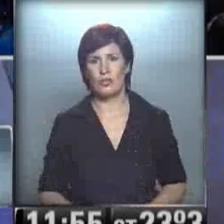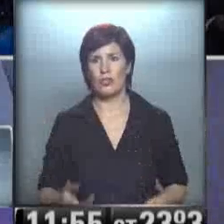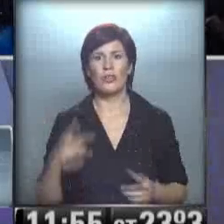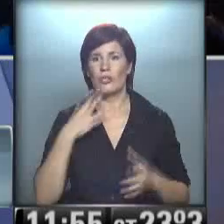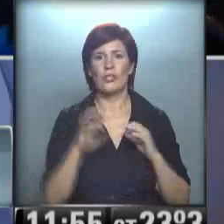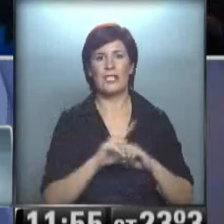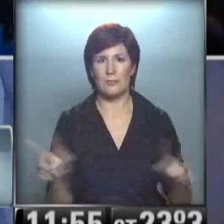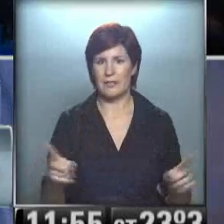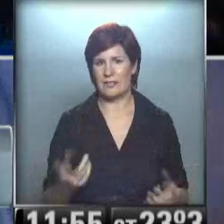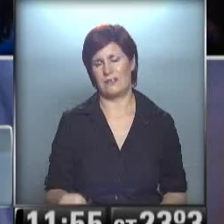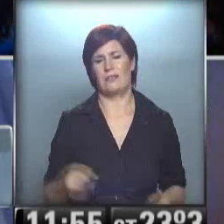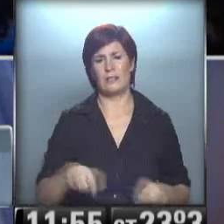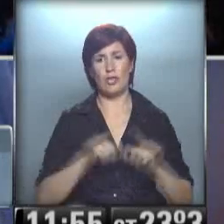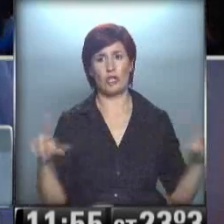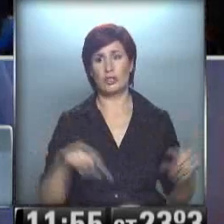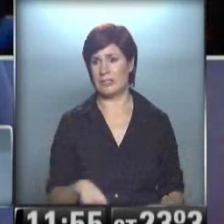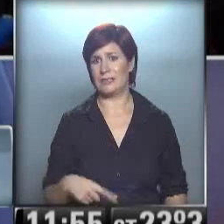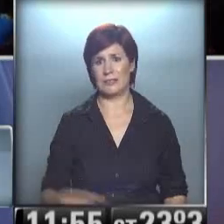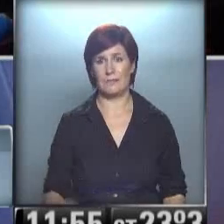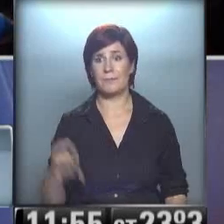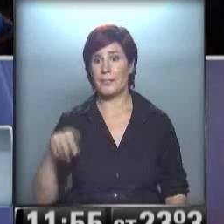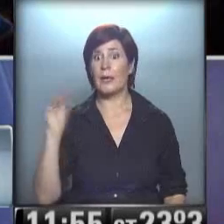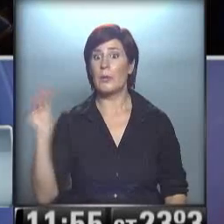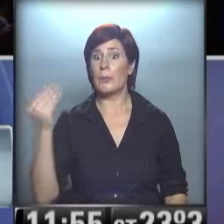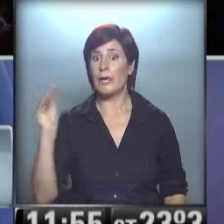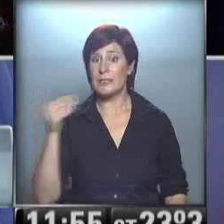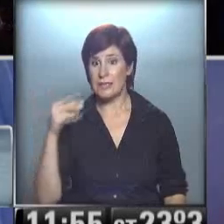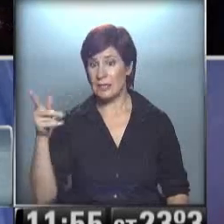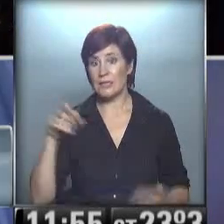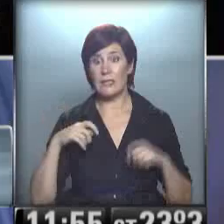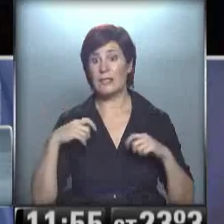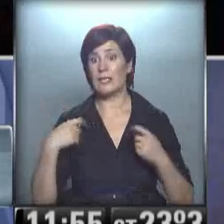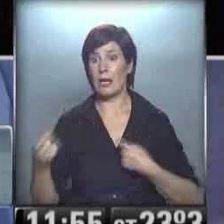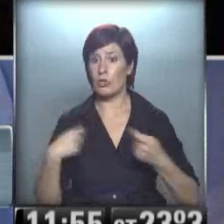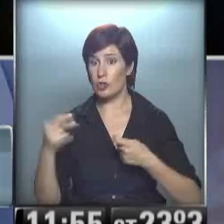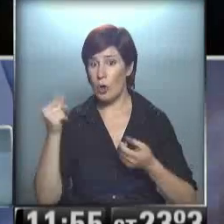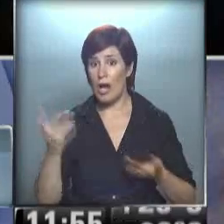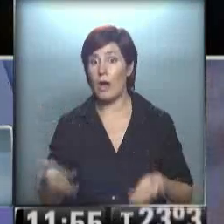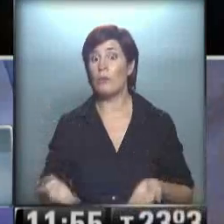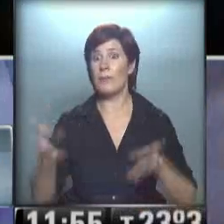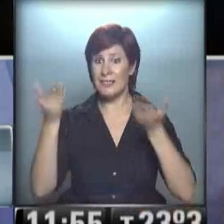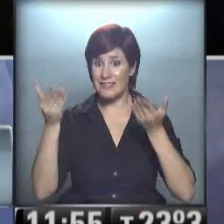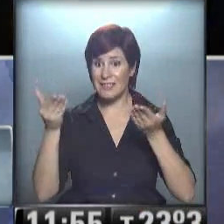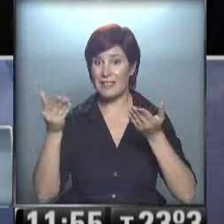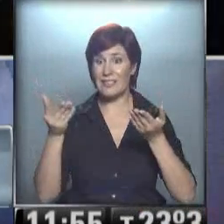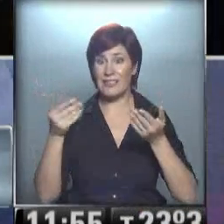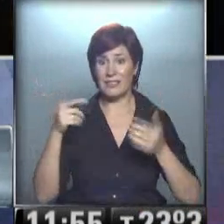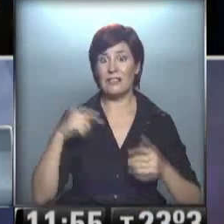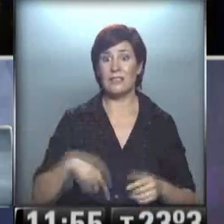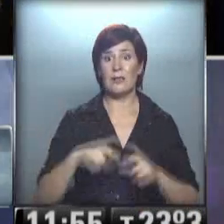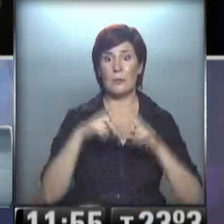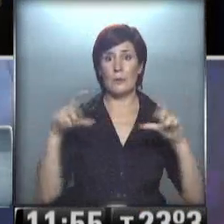En Brasil producto. En este momento, en los negocios que aumentan el precio, se le pega un billete con la cara de Dalí. Y